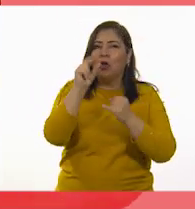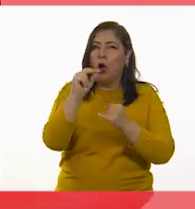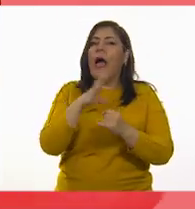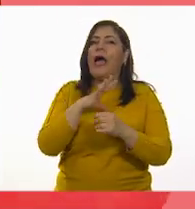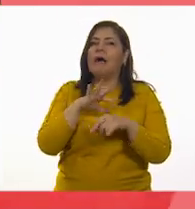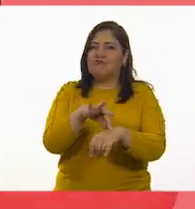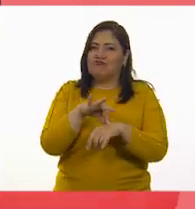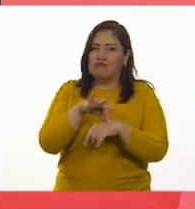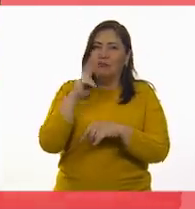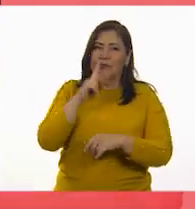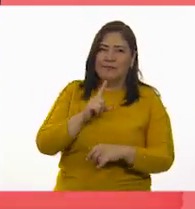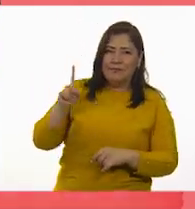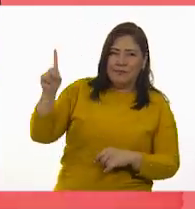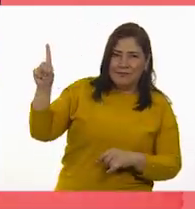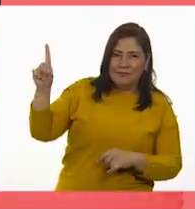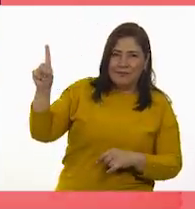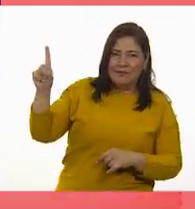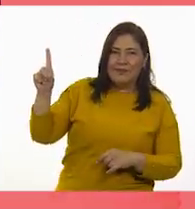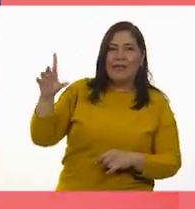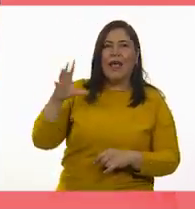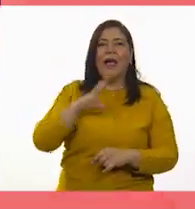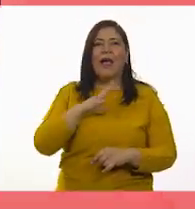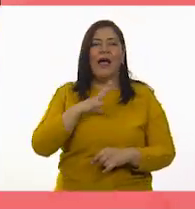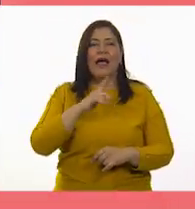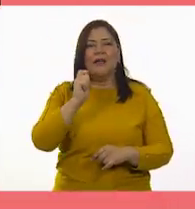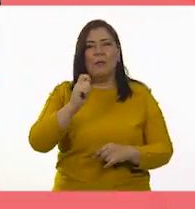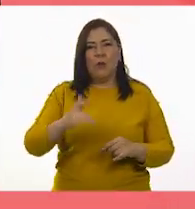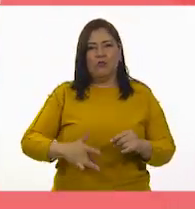aquí. Estás en el ombligo de la luna.